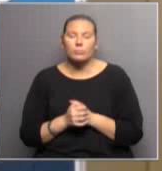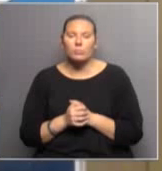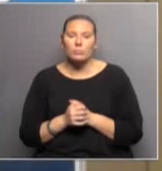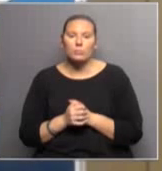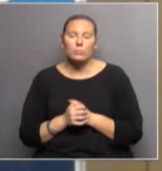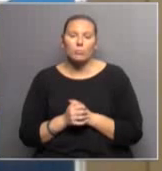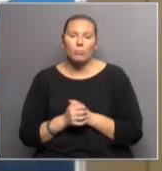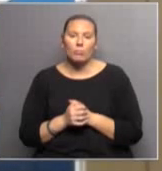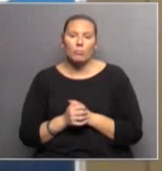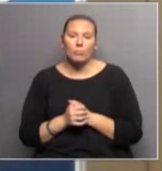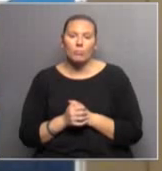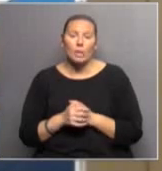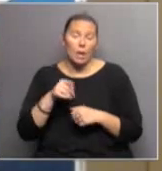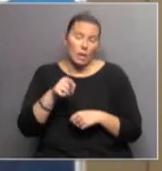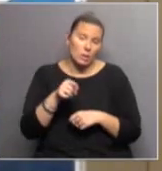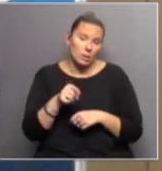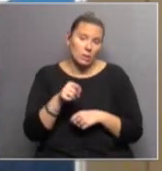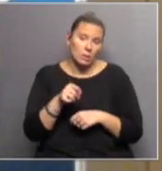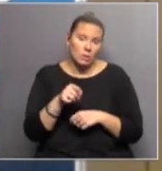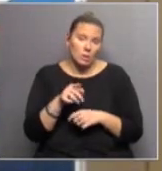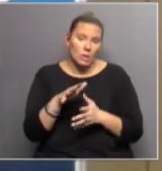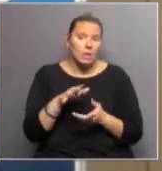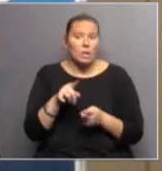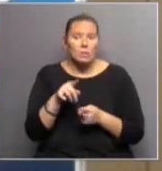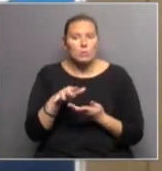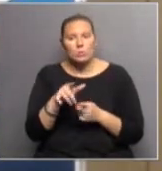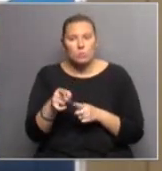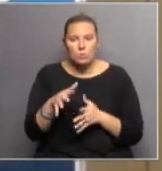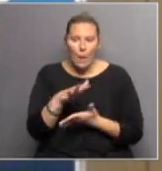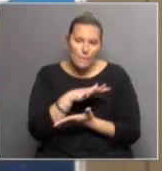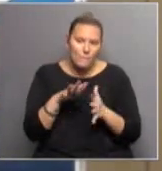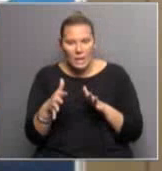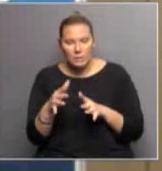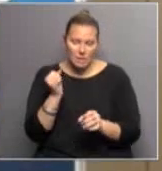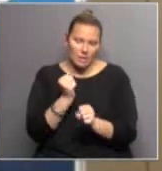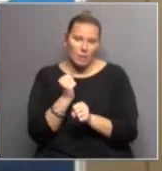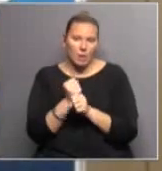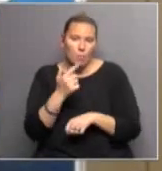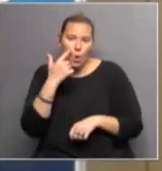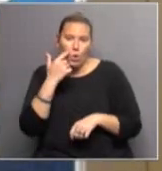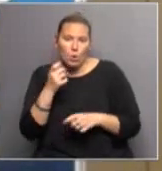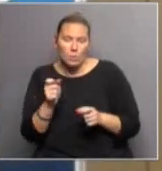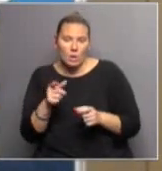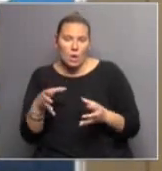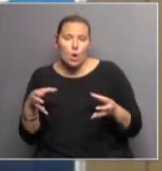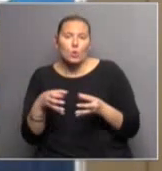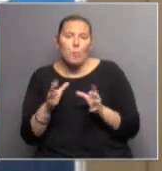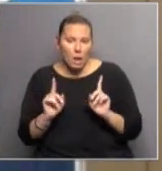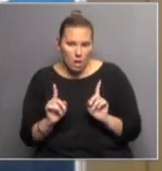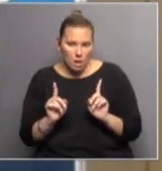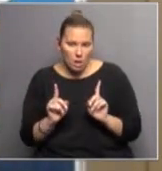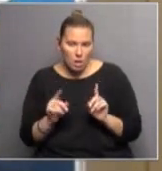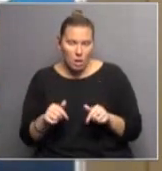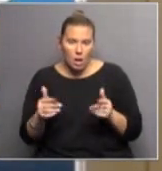Y por ahí es que trabajamos con varones con el dispositivo grupal. Si en